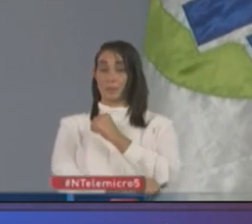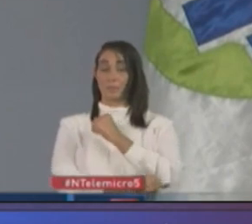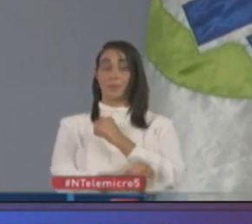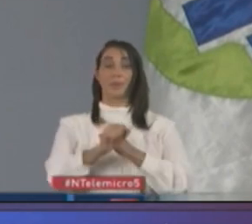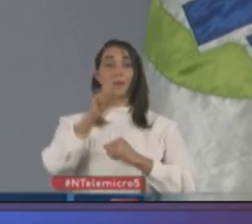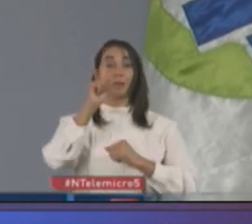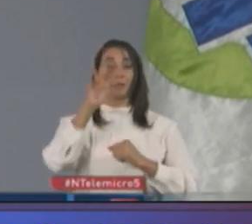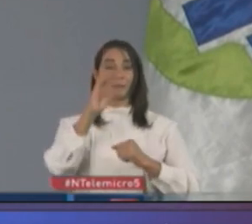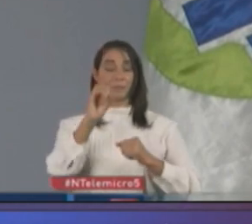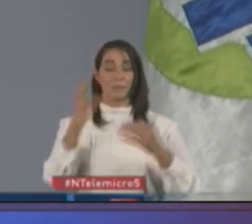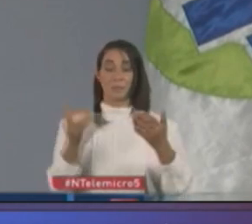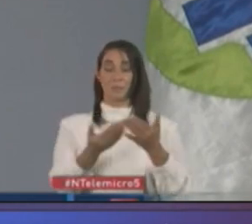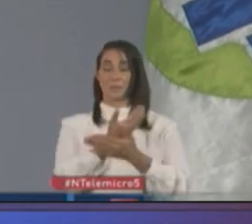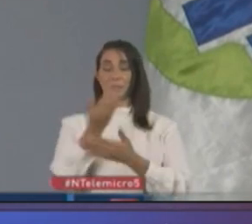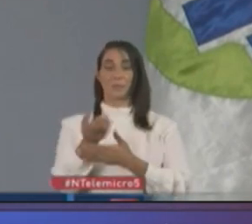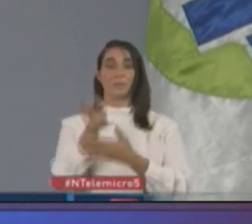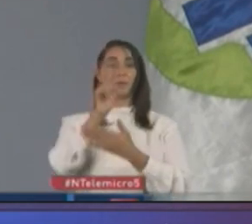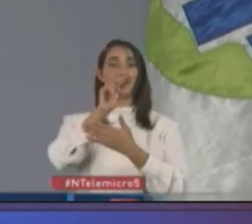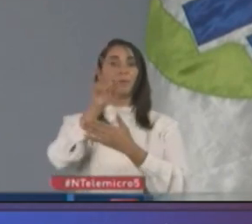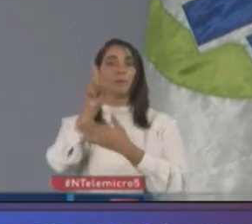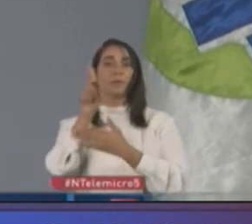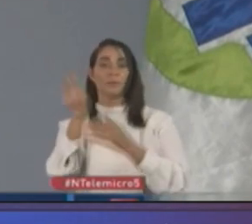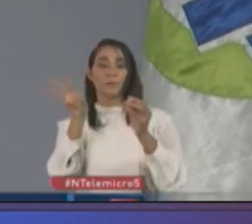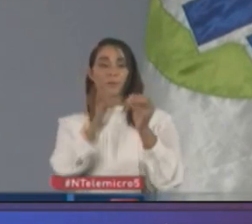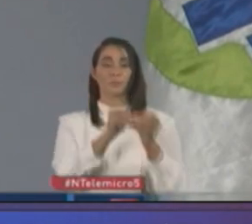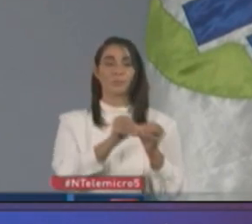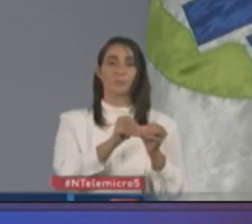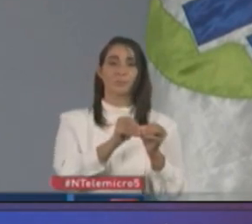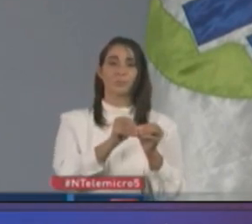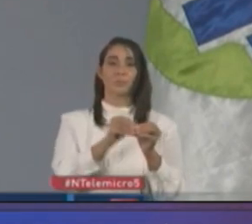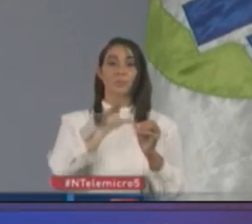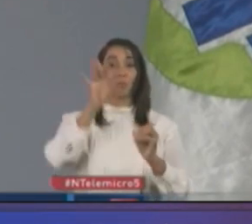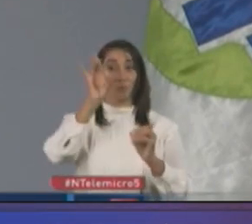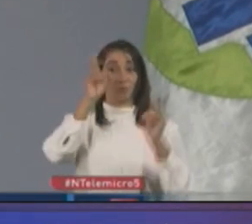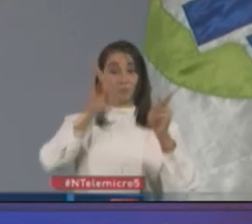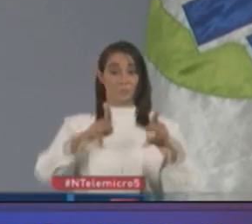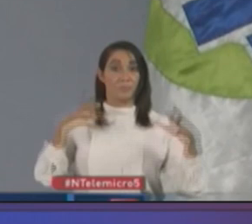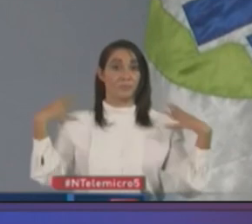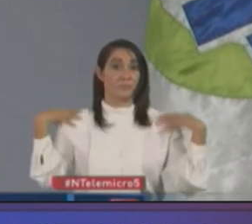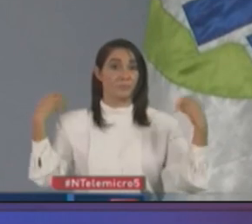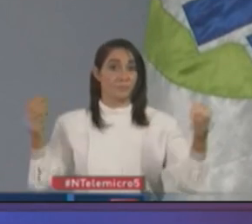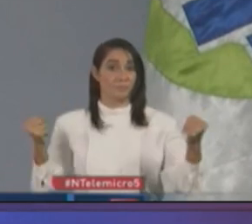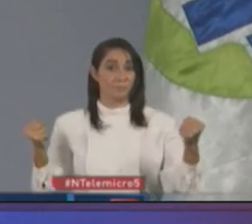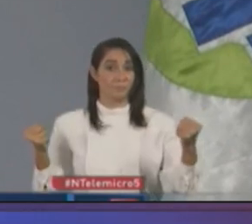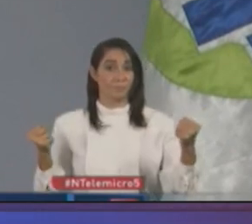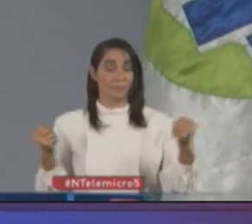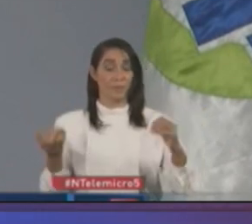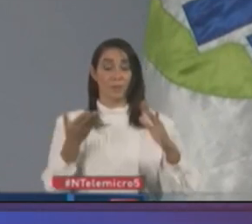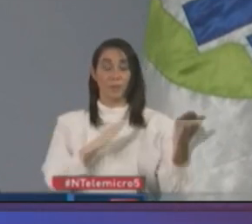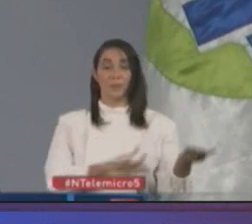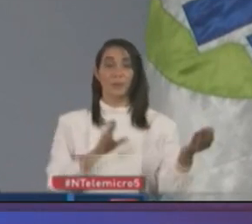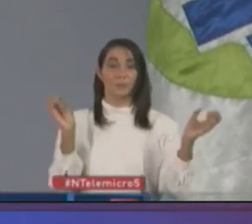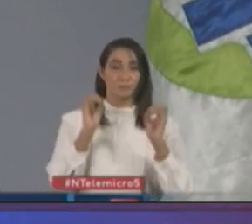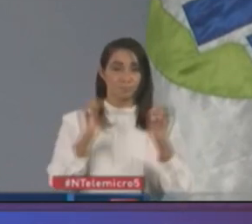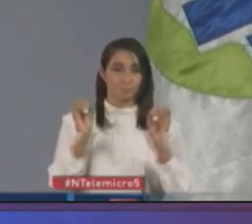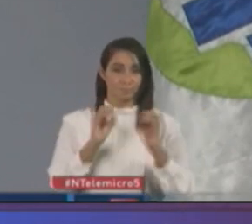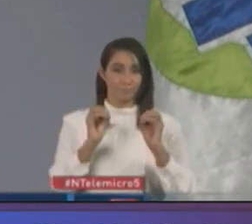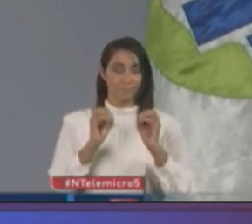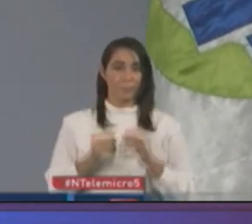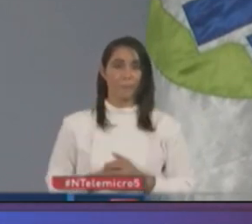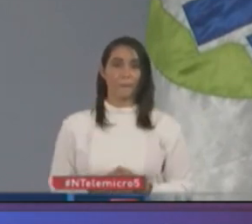0 casos nuevos, 21 acumulados, 8 recuperados, 0